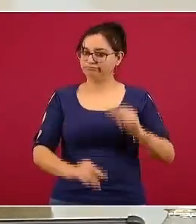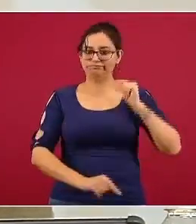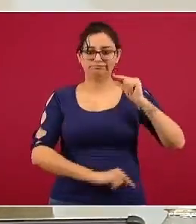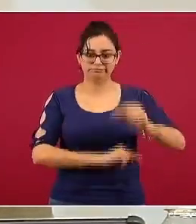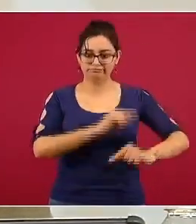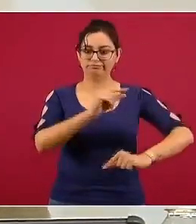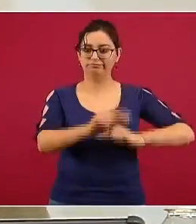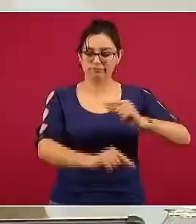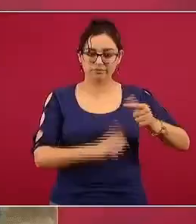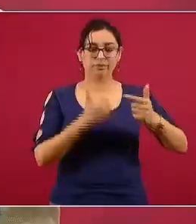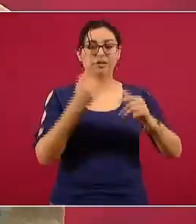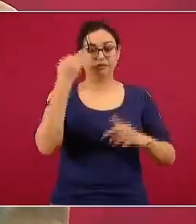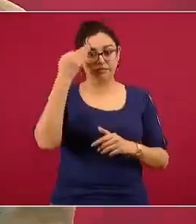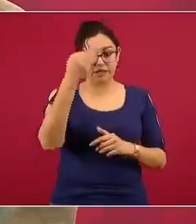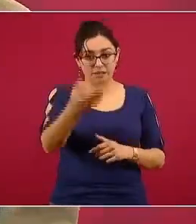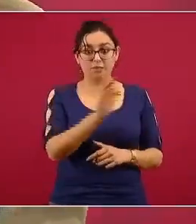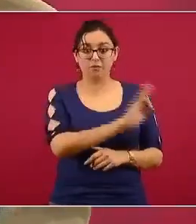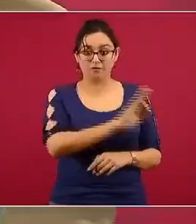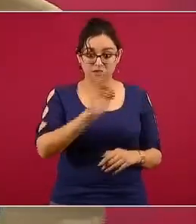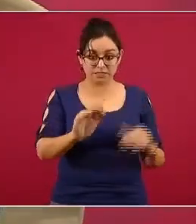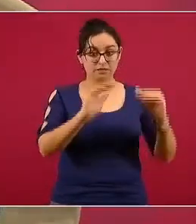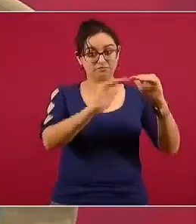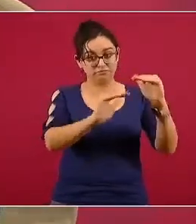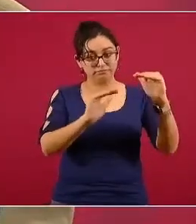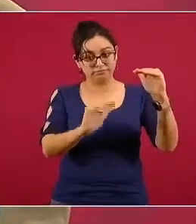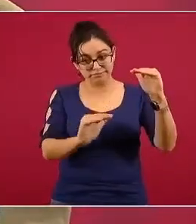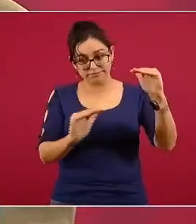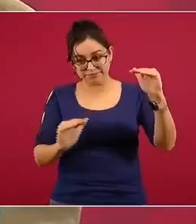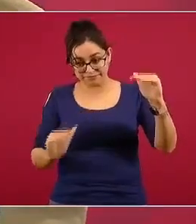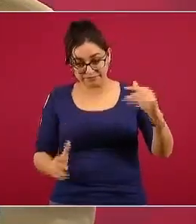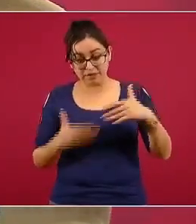llegar, pero que hay ciertos tiempos, ¿no? Entonces tienes que ir